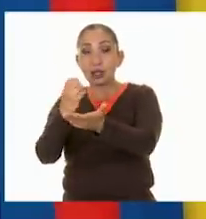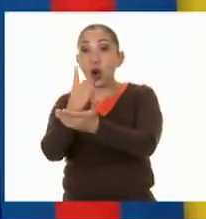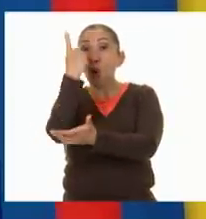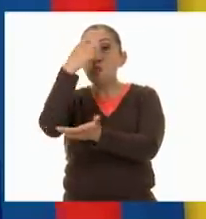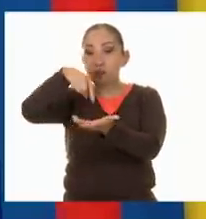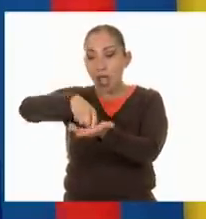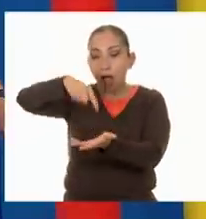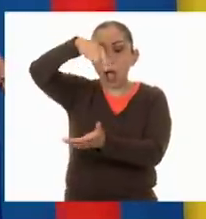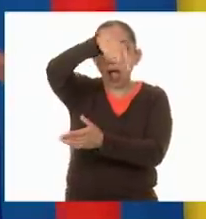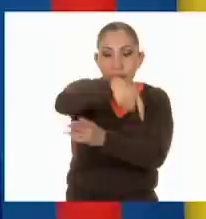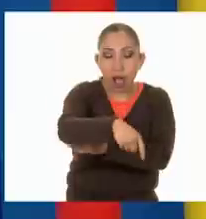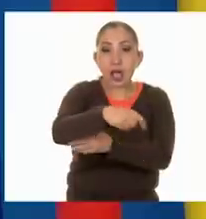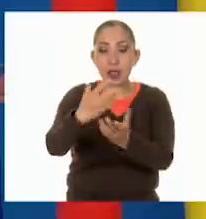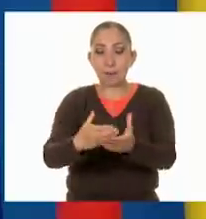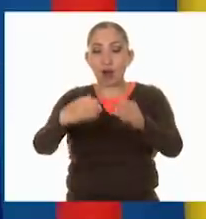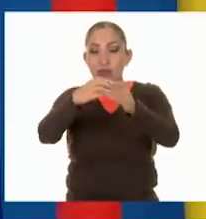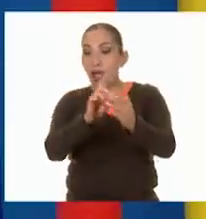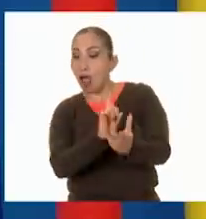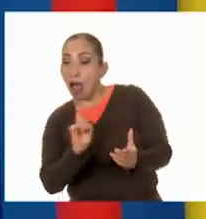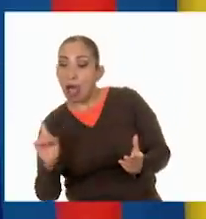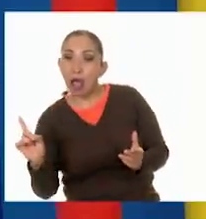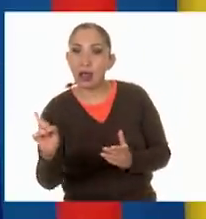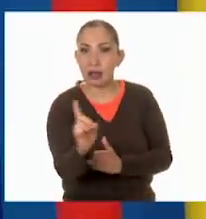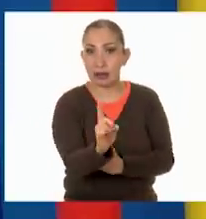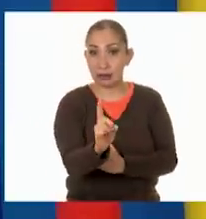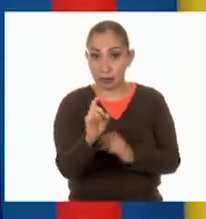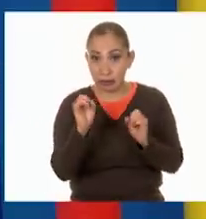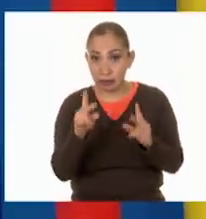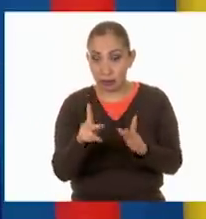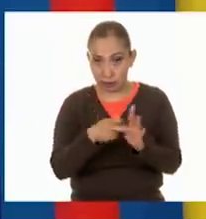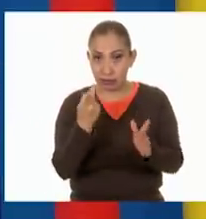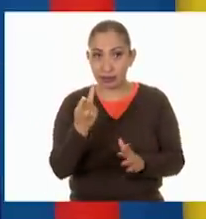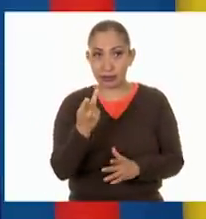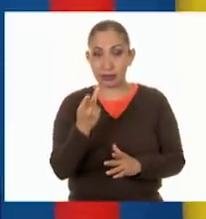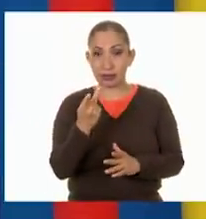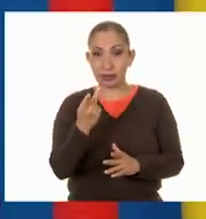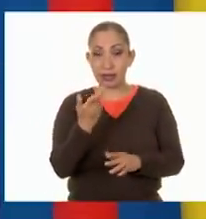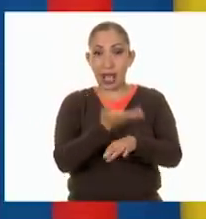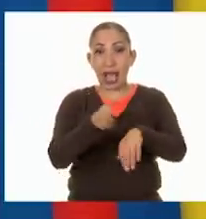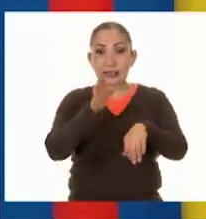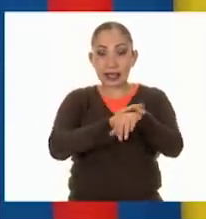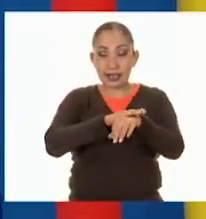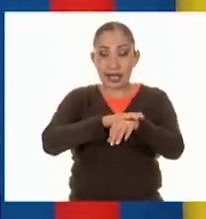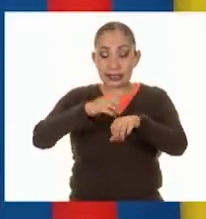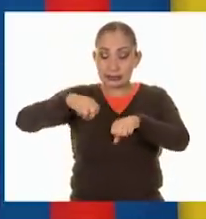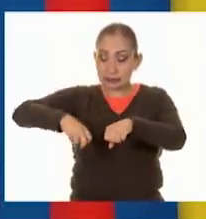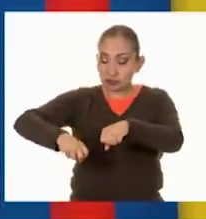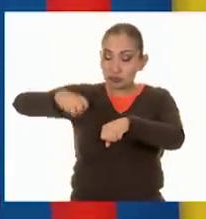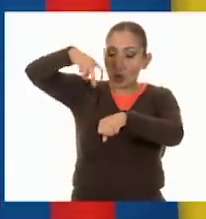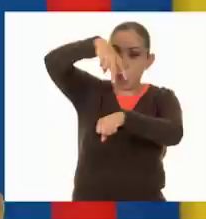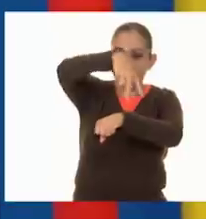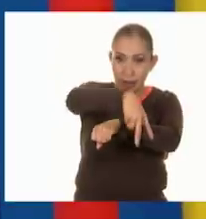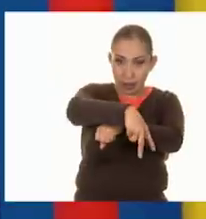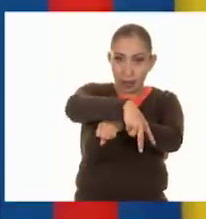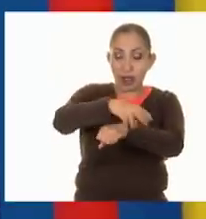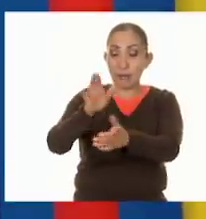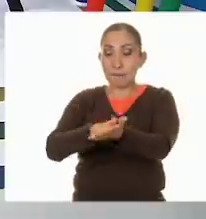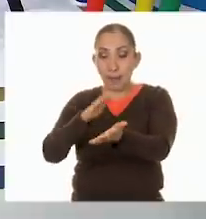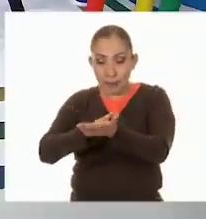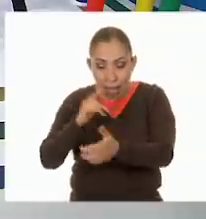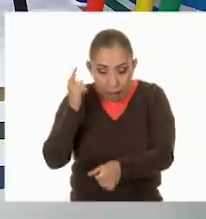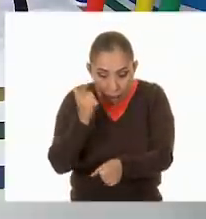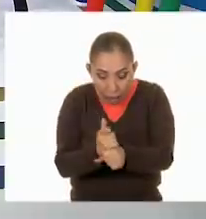un pie. Y el bote esquivarlo. A ver, otra vez. ¿Listos? Calcetines saltar. Calcetines saltar. Hojas rodear.